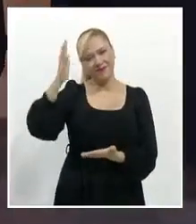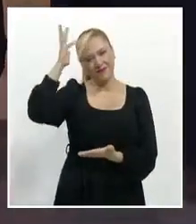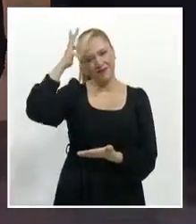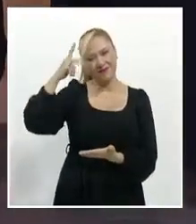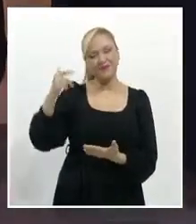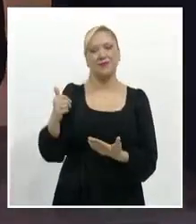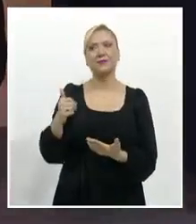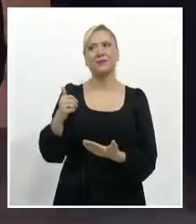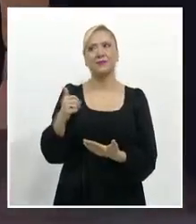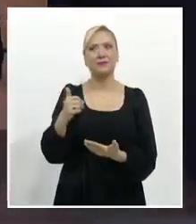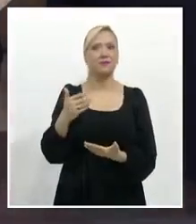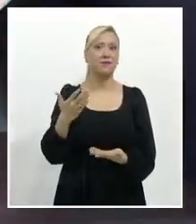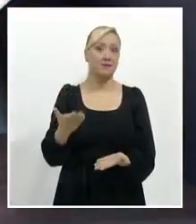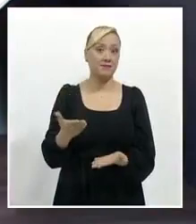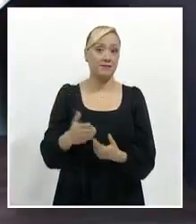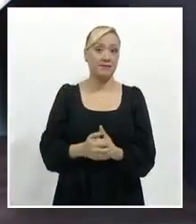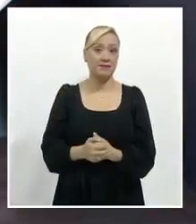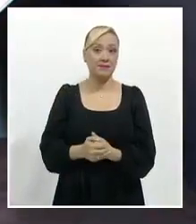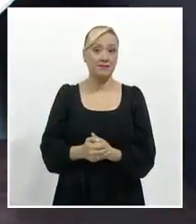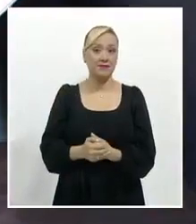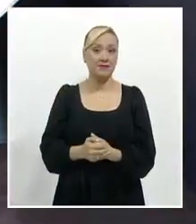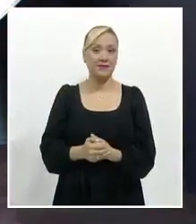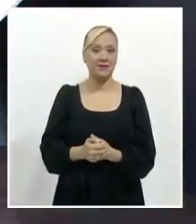que tengas